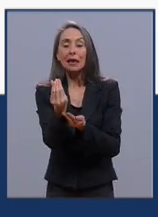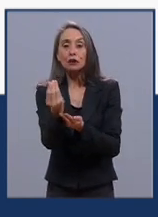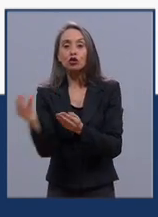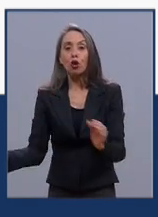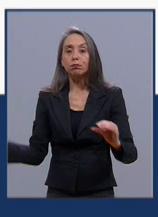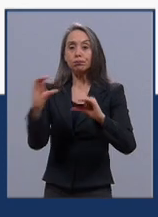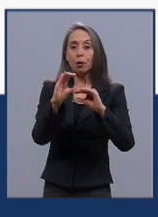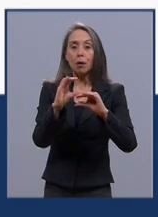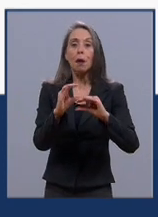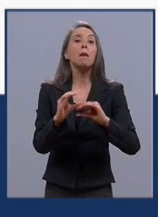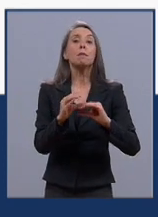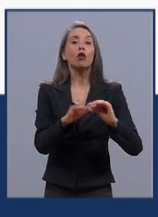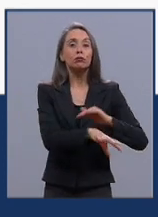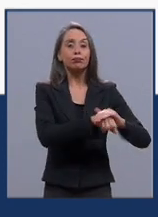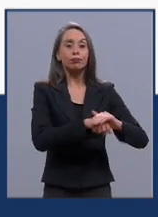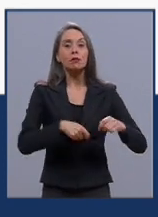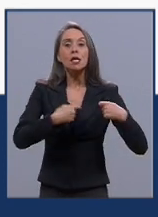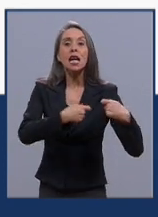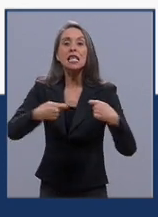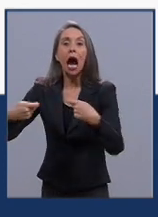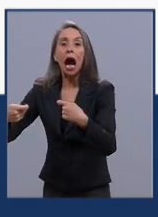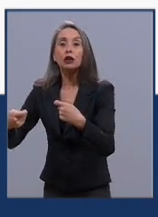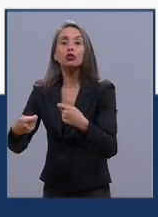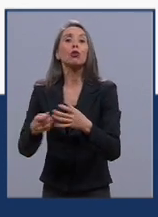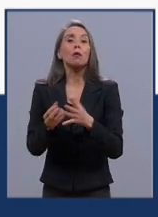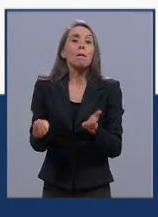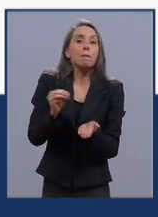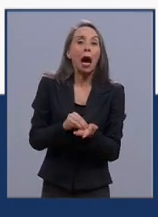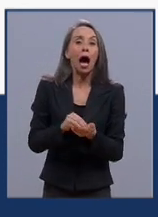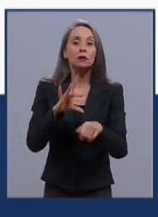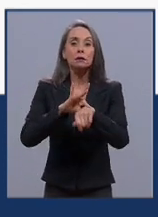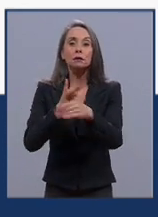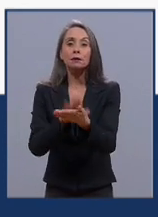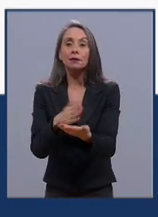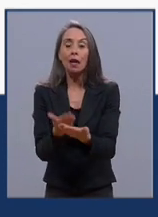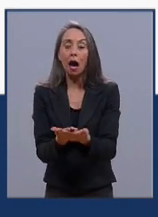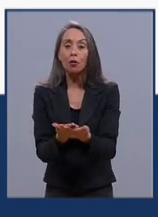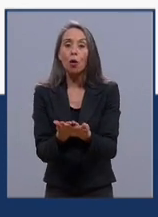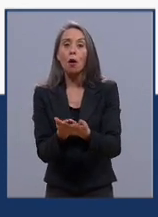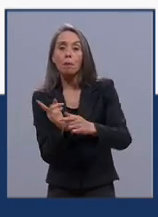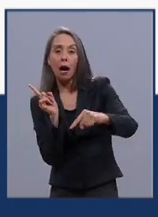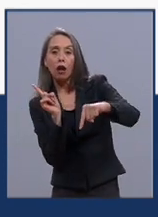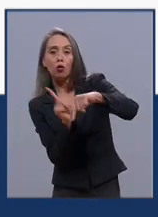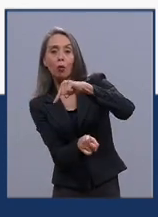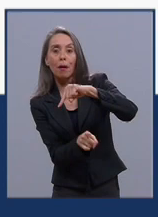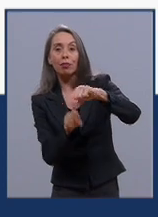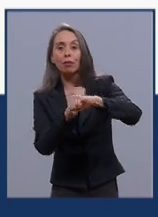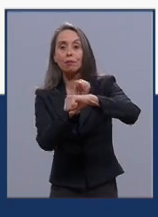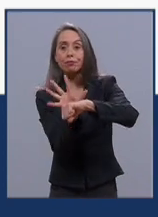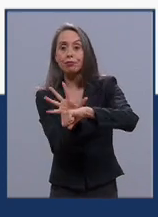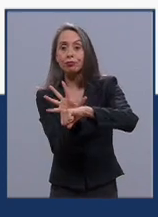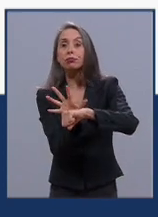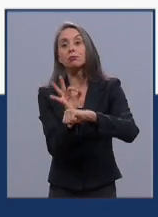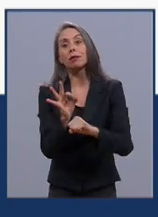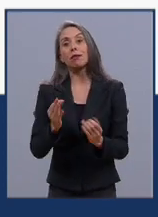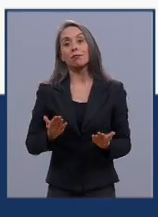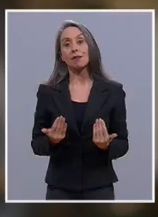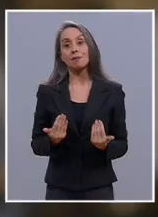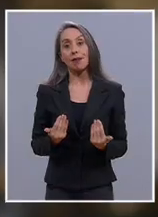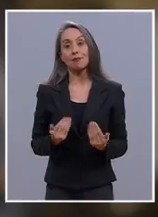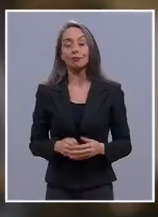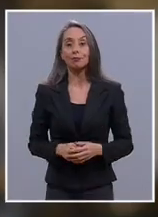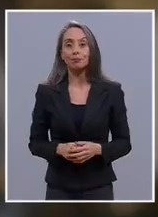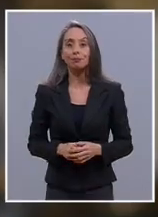financiar los gastos adicionales en salud que el combate a esta pandemia hace indispensable